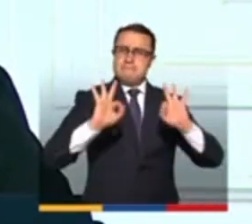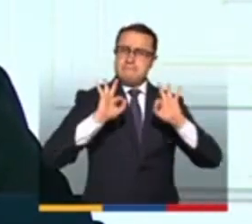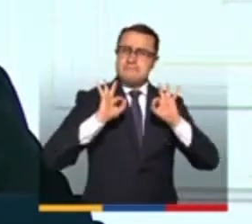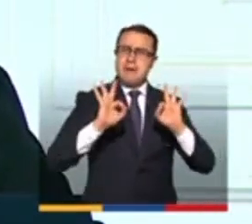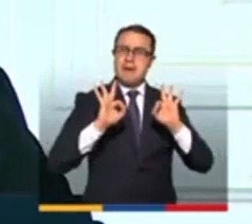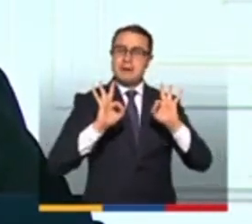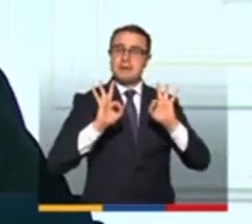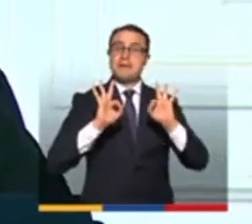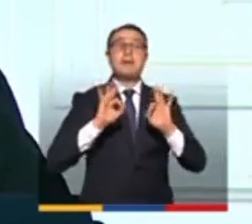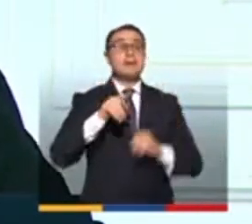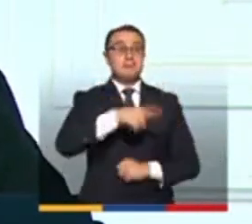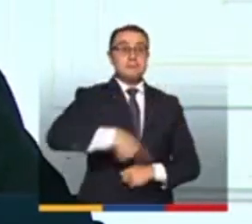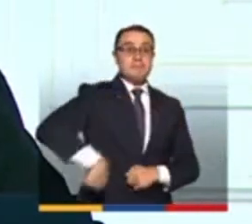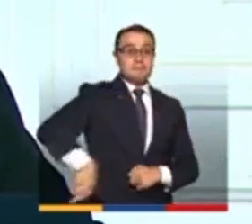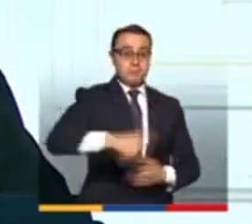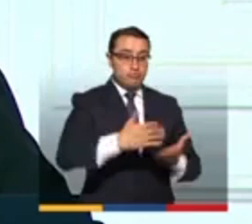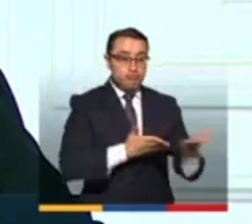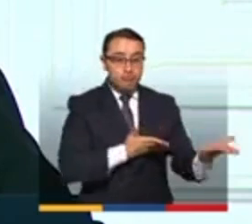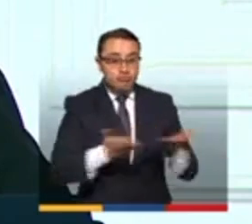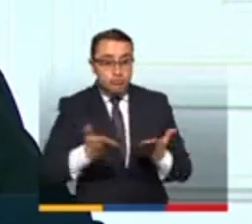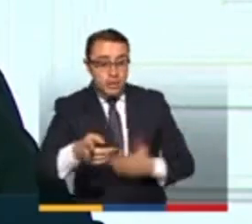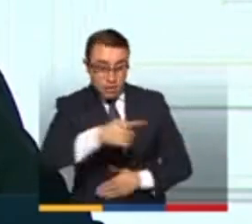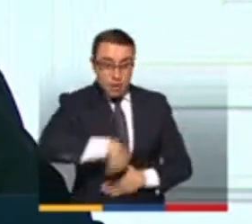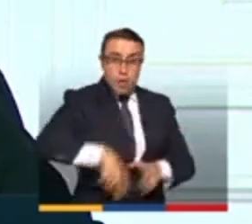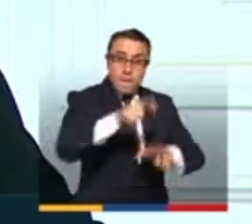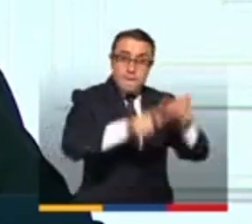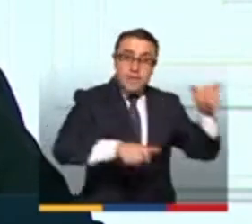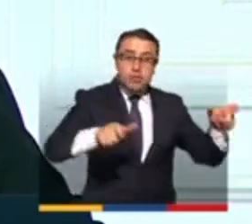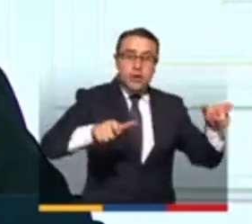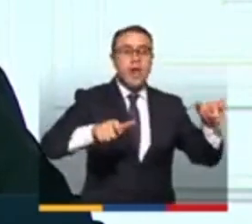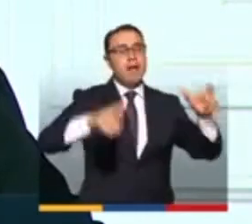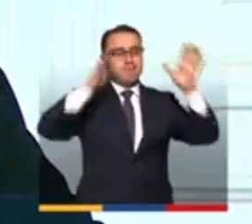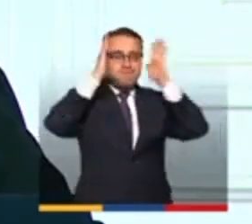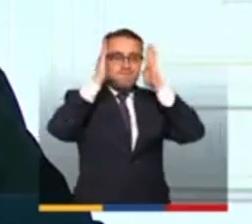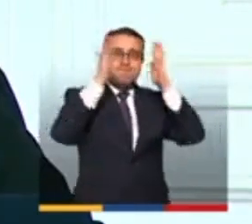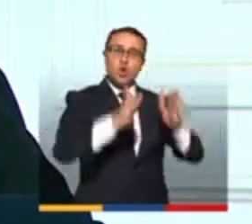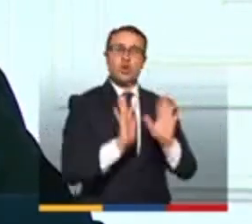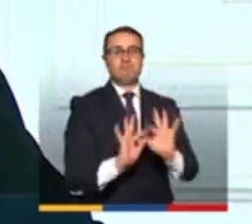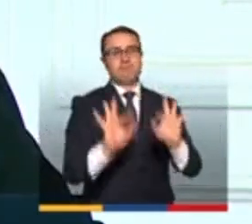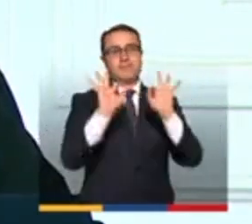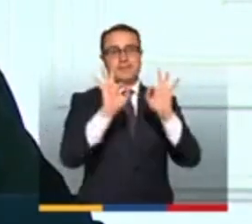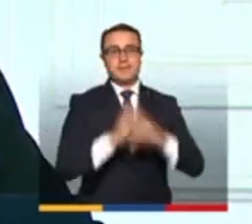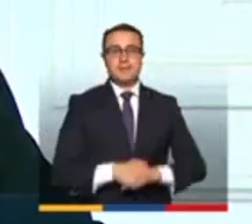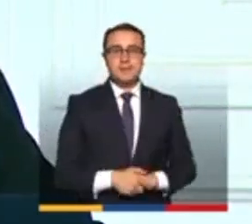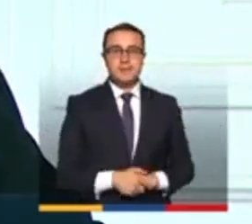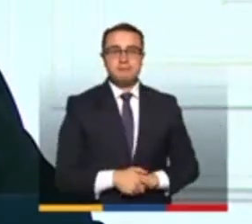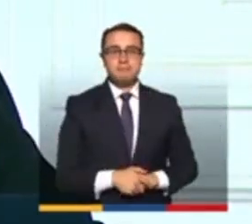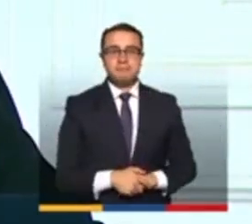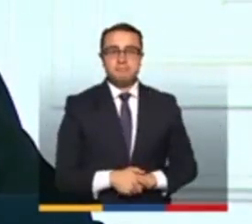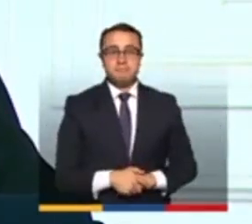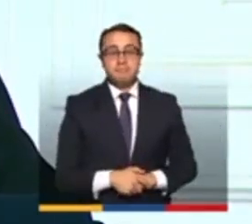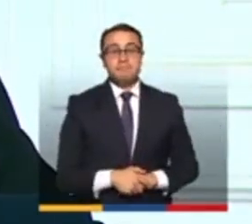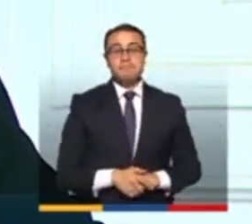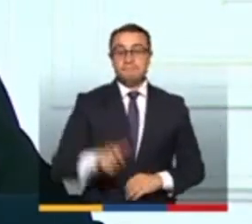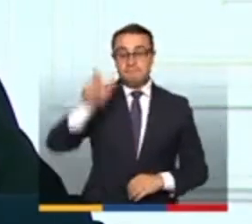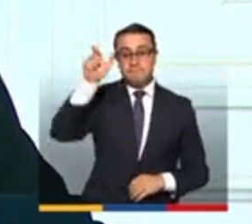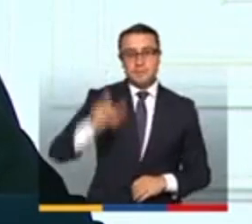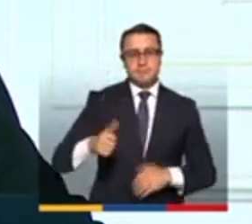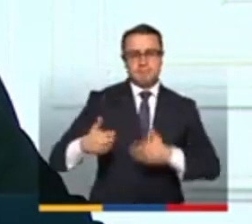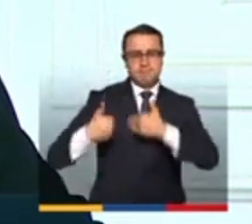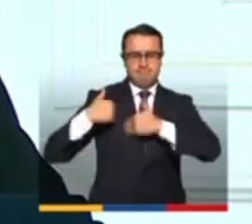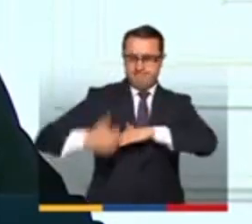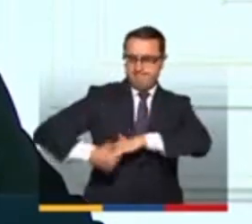del usuario y de la usuaria. El que dirige el servicio público domiciliario debe ser